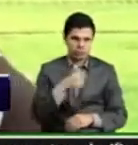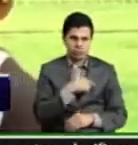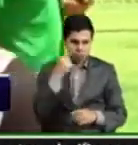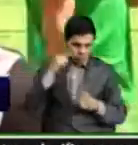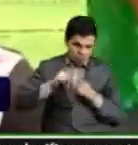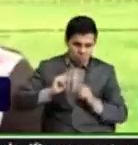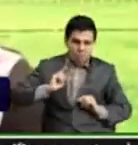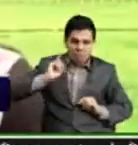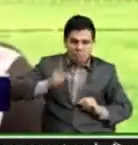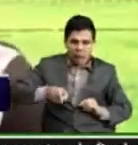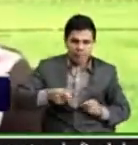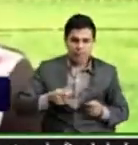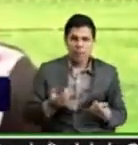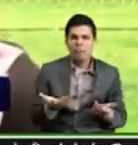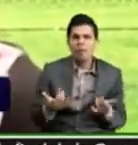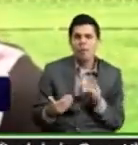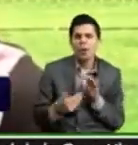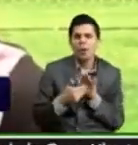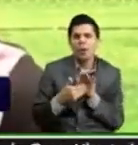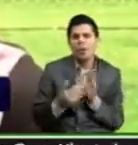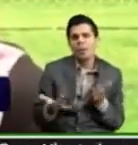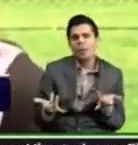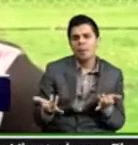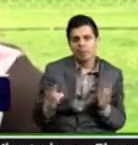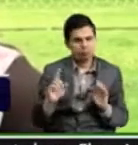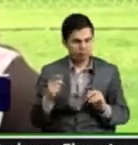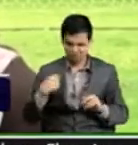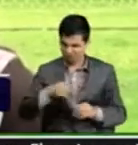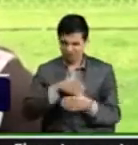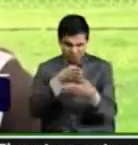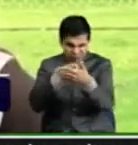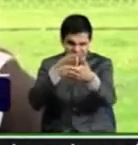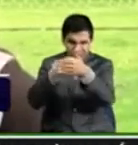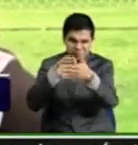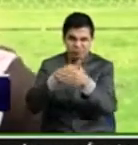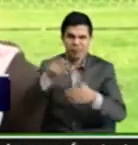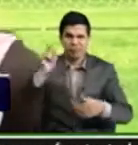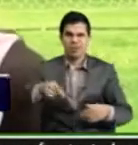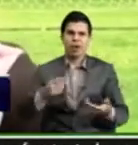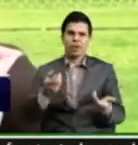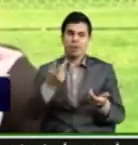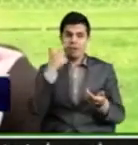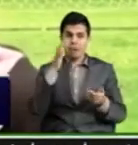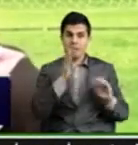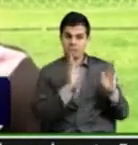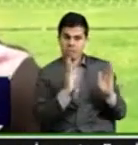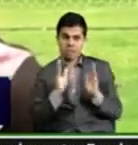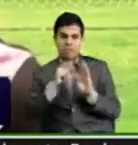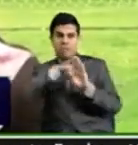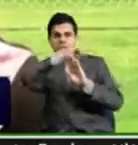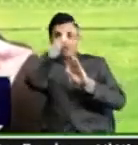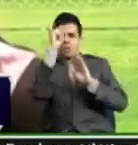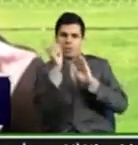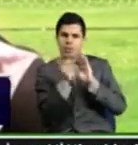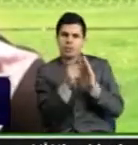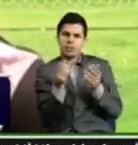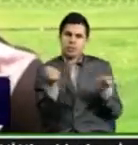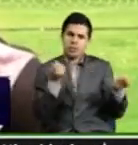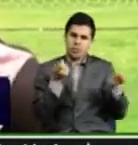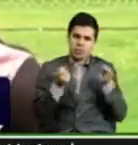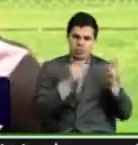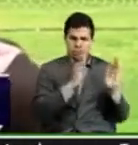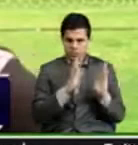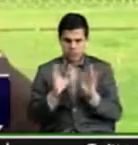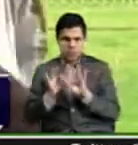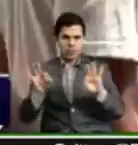nuestro juego nuestro juego es atacar siempre bien ordenados a la hora de que el contrario no ataque también siempre mantener el orden